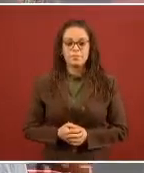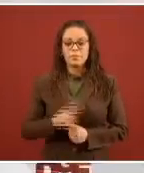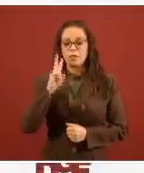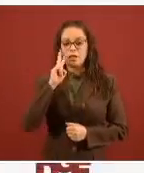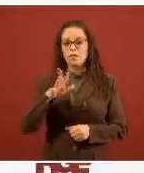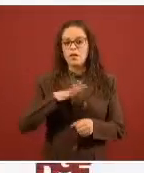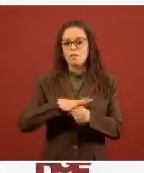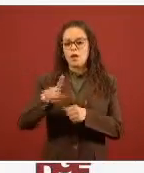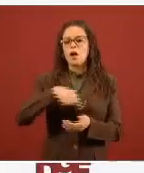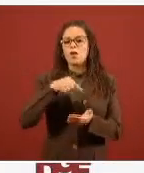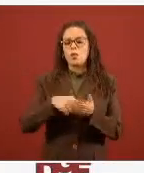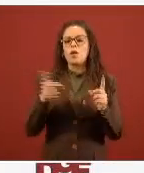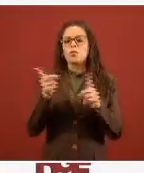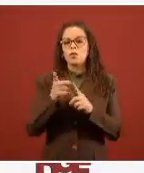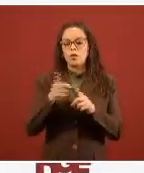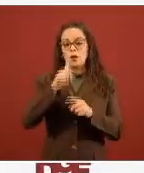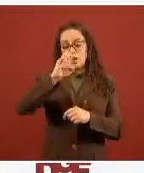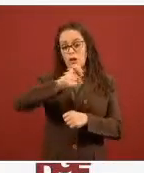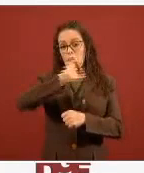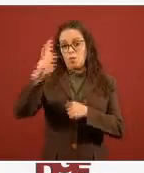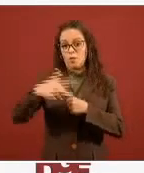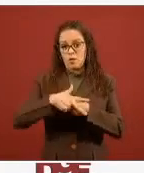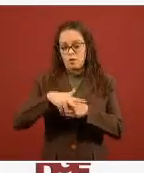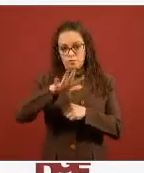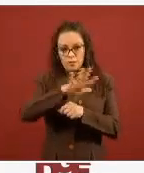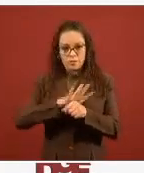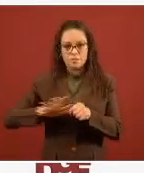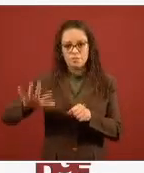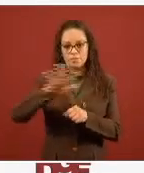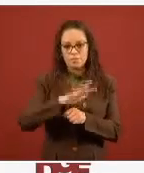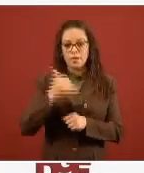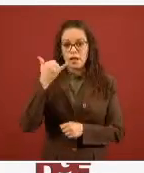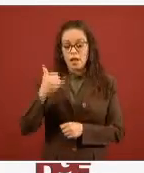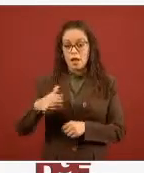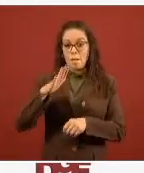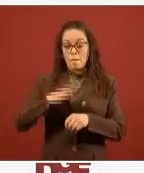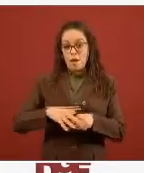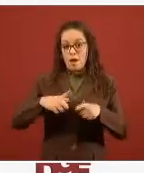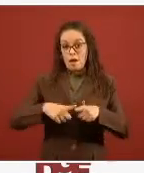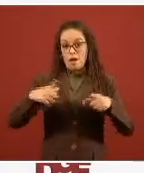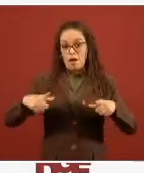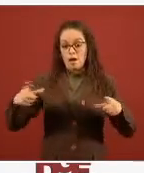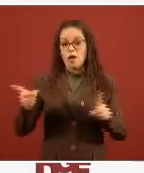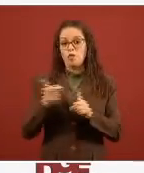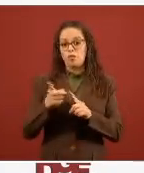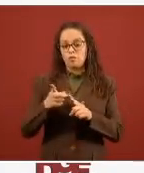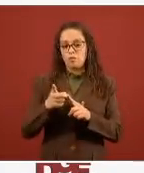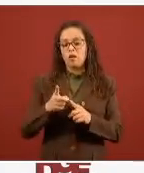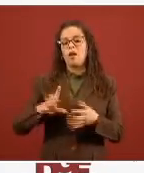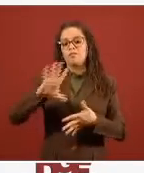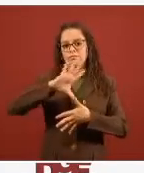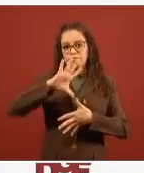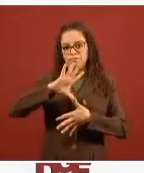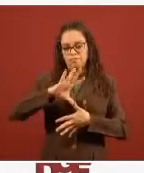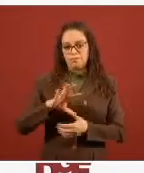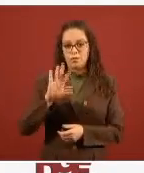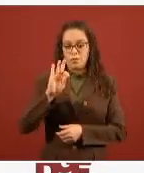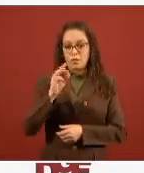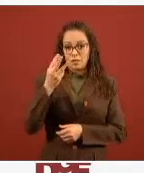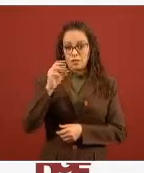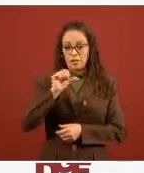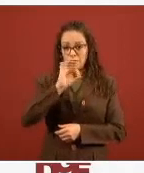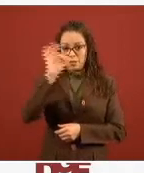la región de Europa, y es más bien la región de las Américas la que continúa creciendo. Ahora concentra poco más del